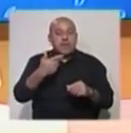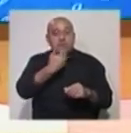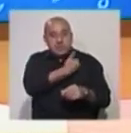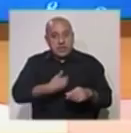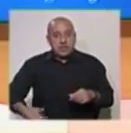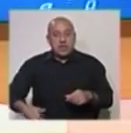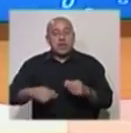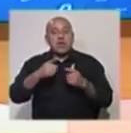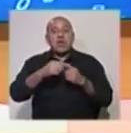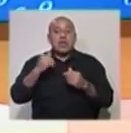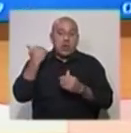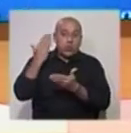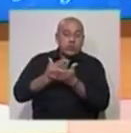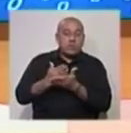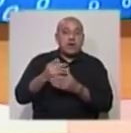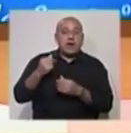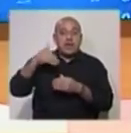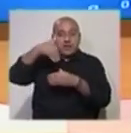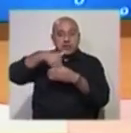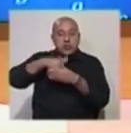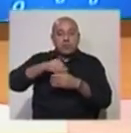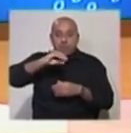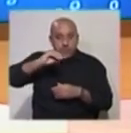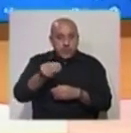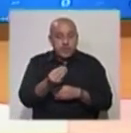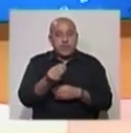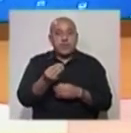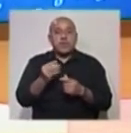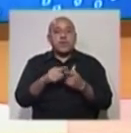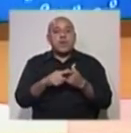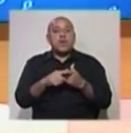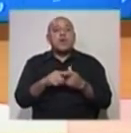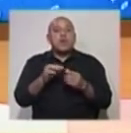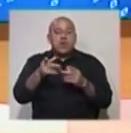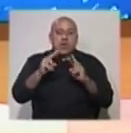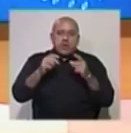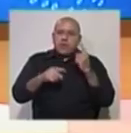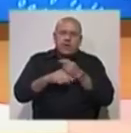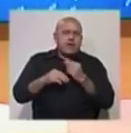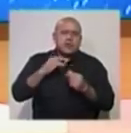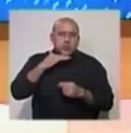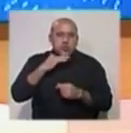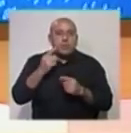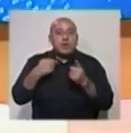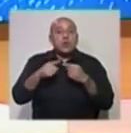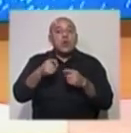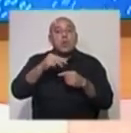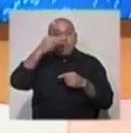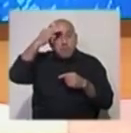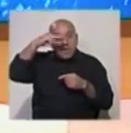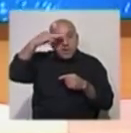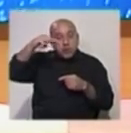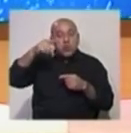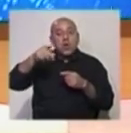la última elección la perdió por menos de un 0,5%, acusación de fraude, etcétera, etcétera. Bueno, México.